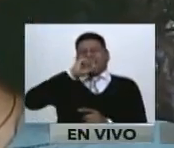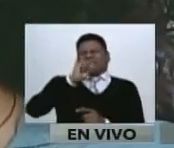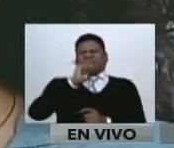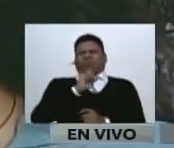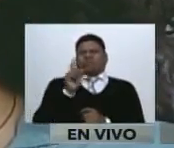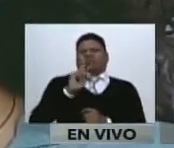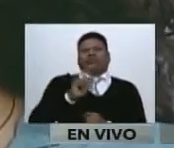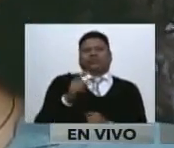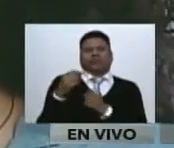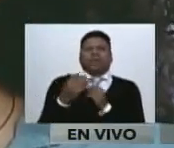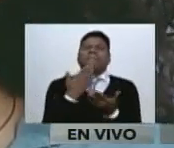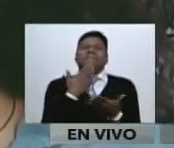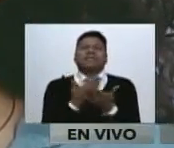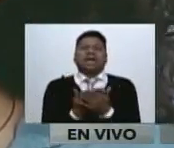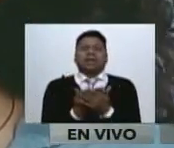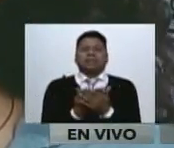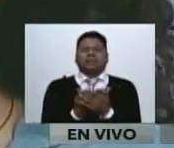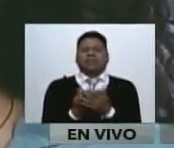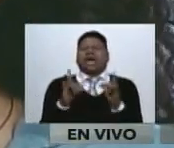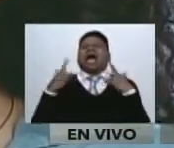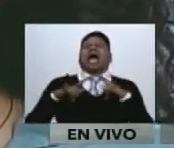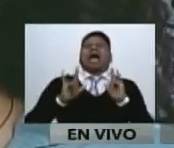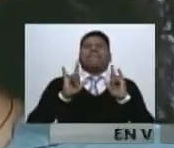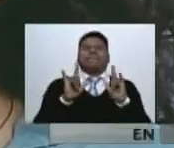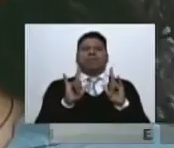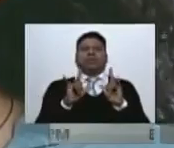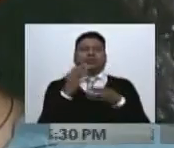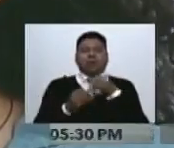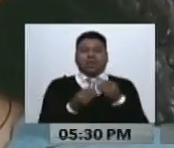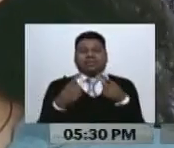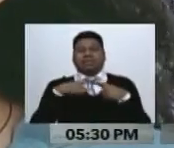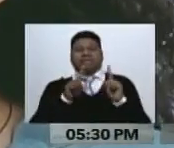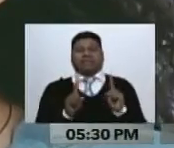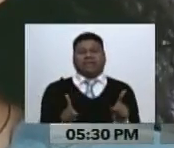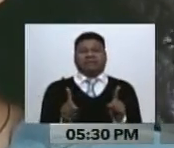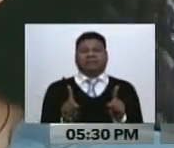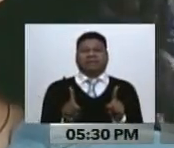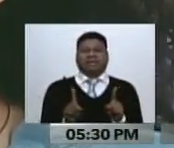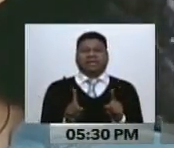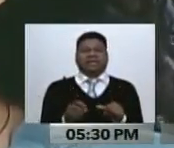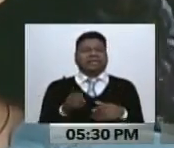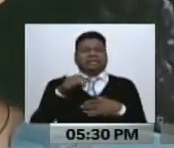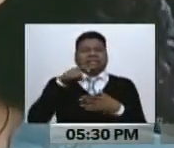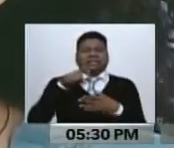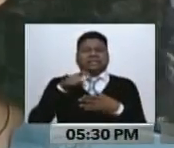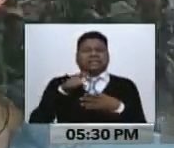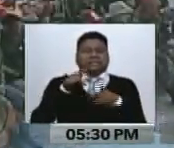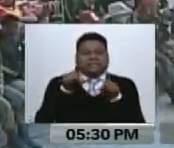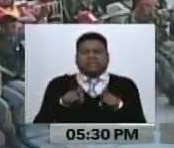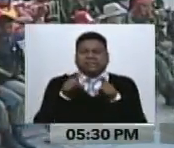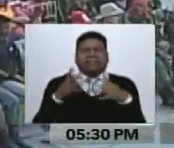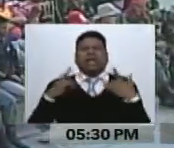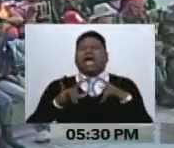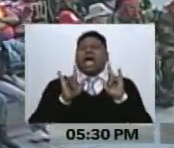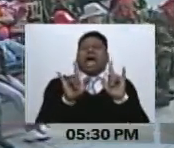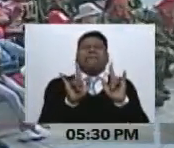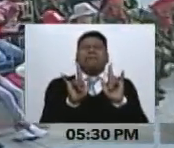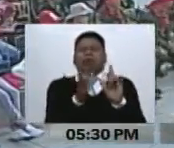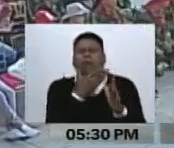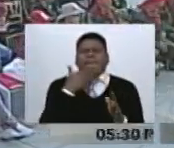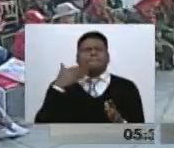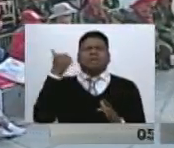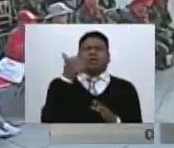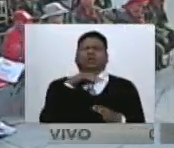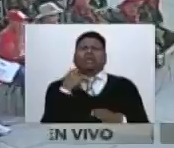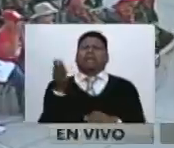humildad, bondad, amor. Eso nos hace distintos. Siempre el amor podrá más que la muerte. Pidamos a Dios por la